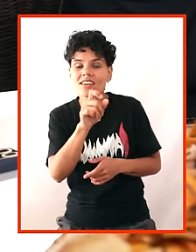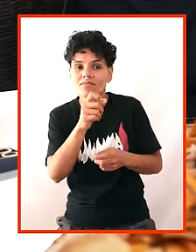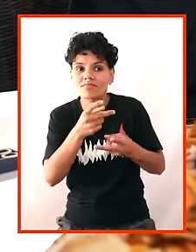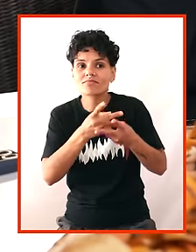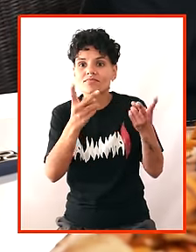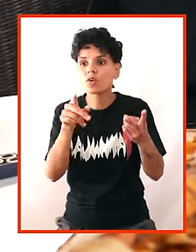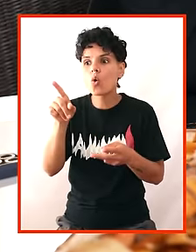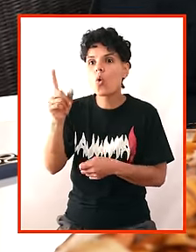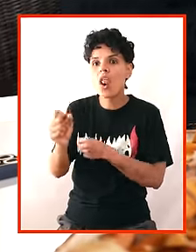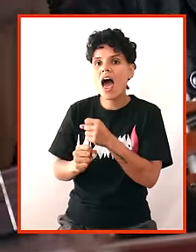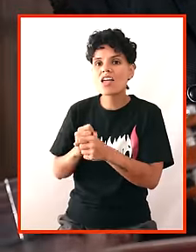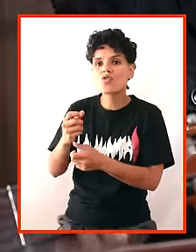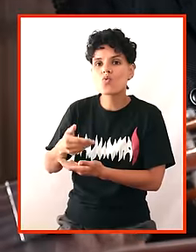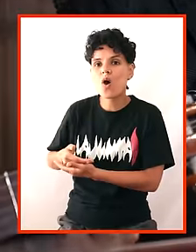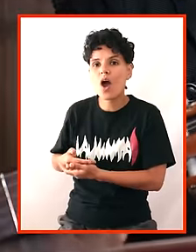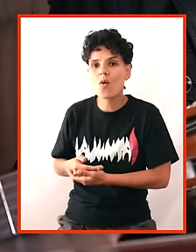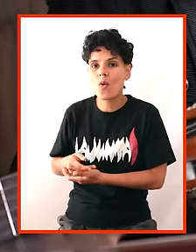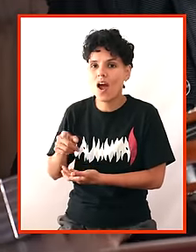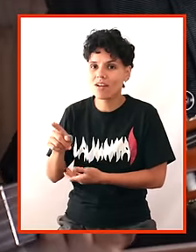quiero cagarlos de onda.